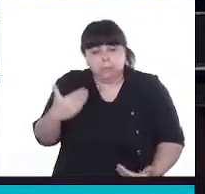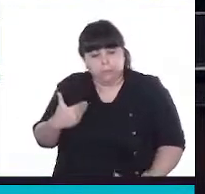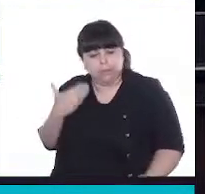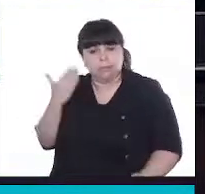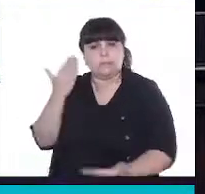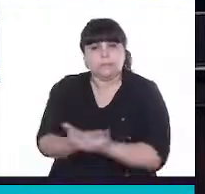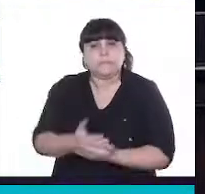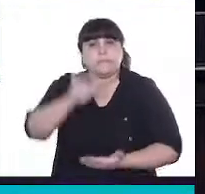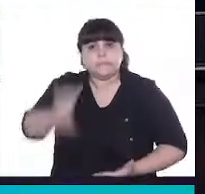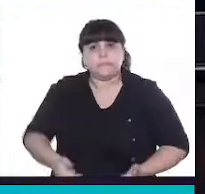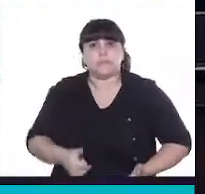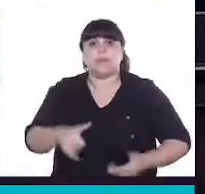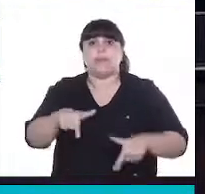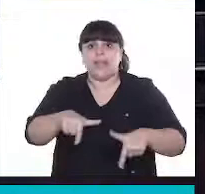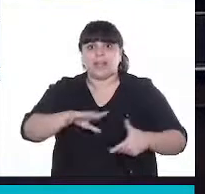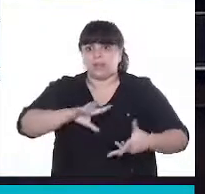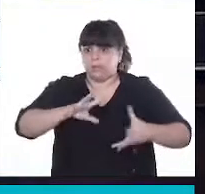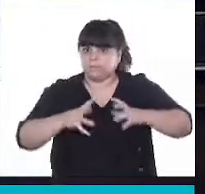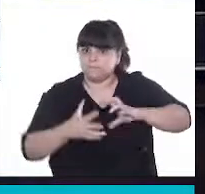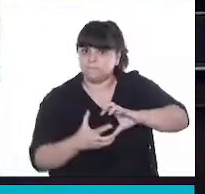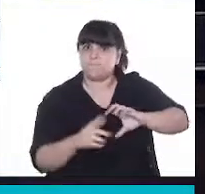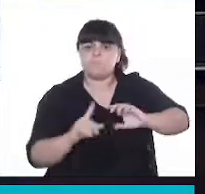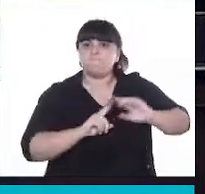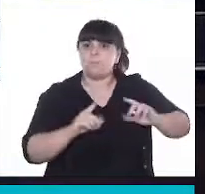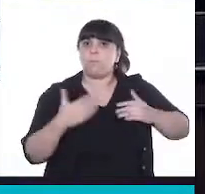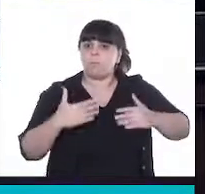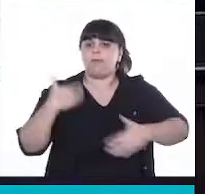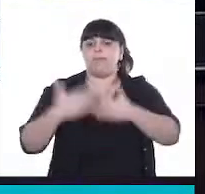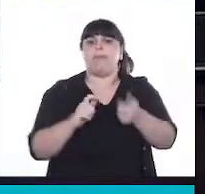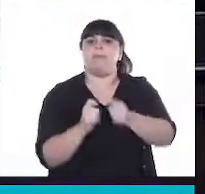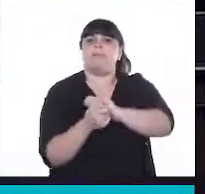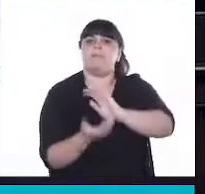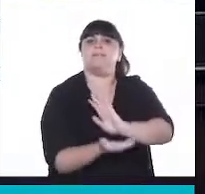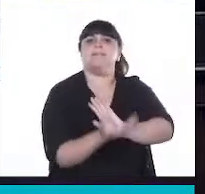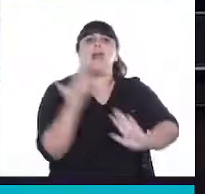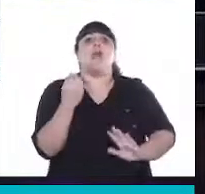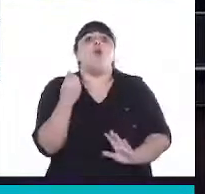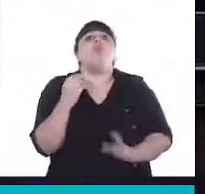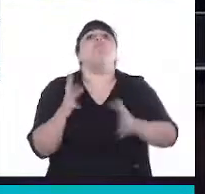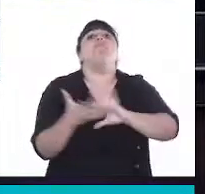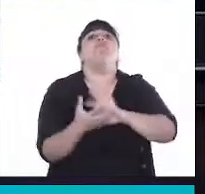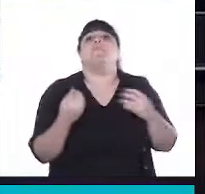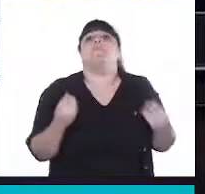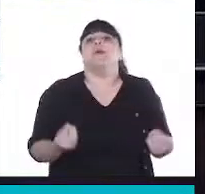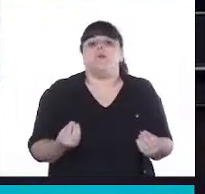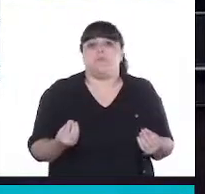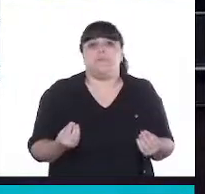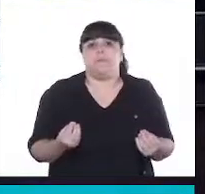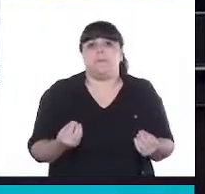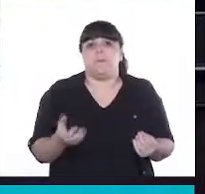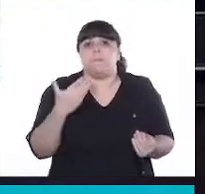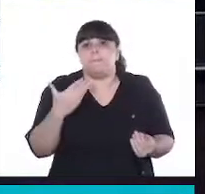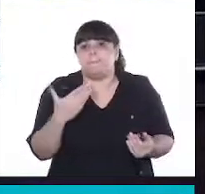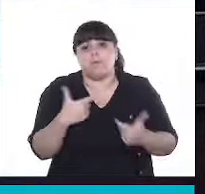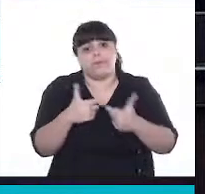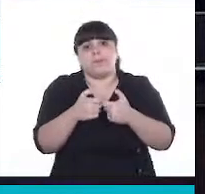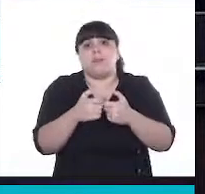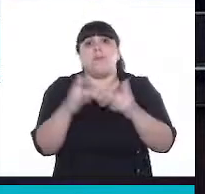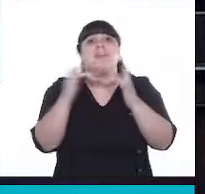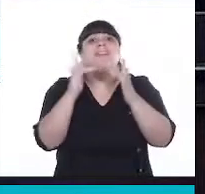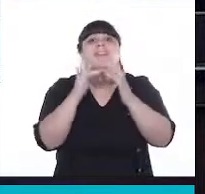que estas aberraciones digamos no fueran tan las evitaría de alguna manera como el gobierno podría evitar o restringir el acceso a